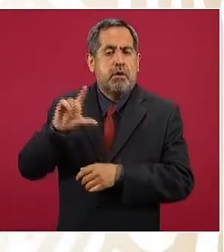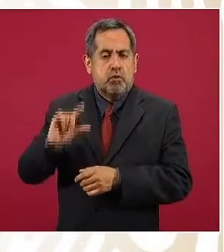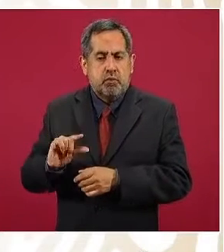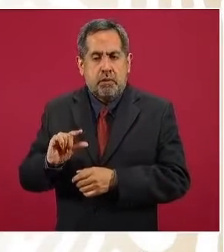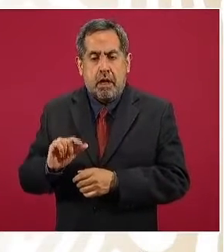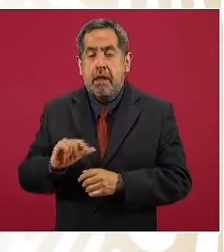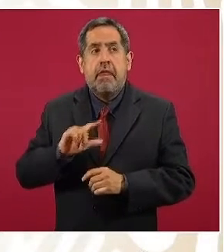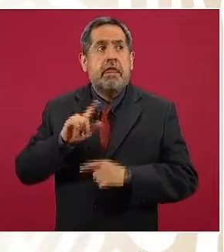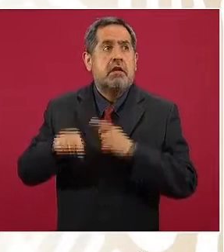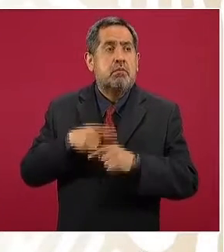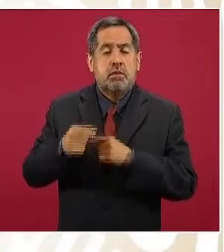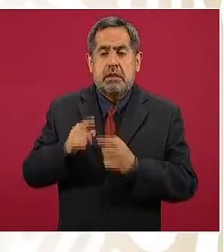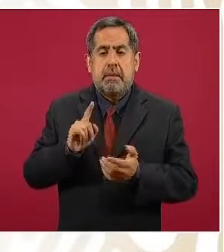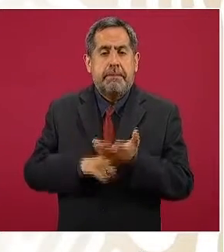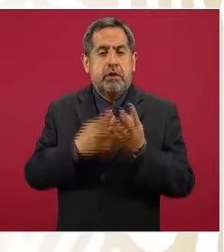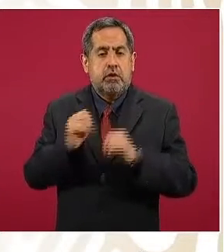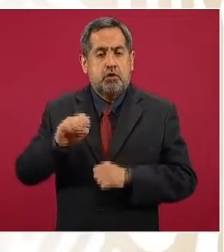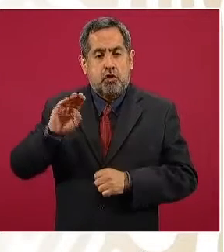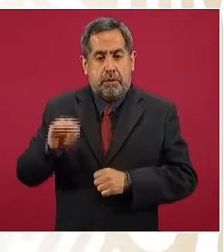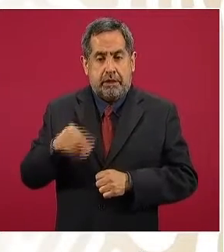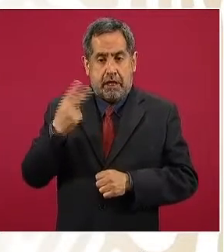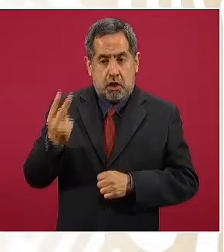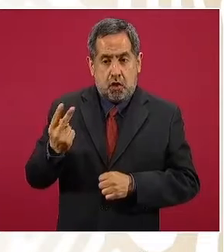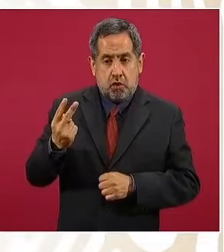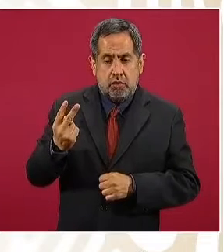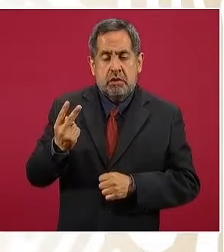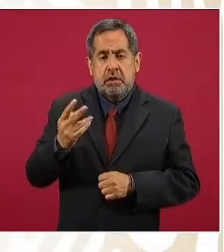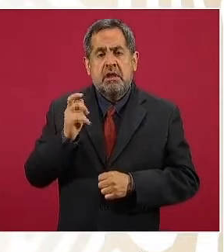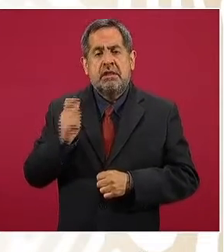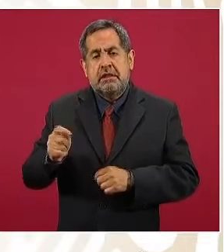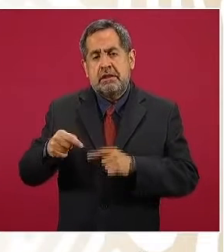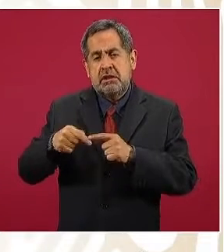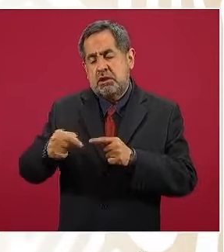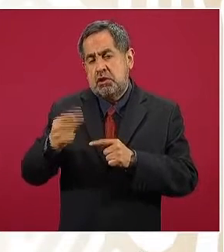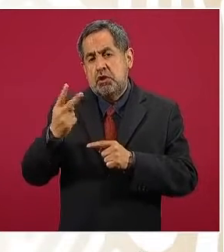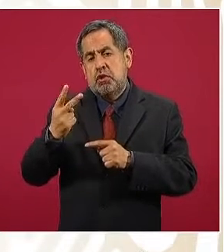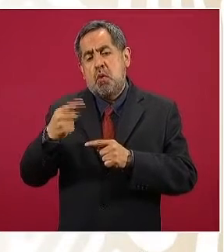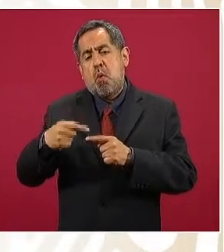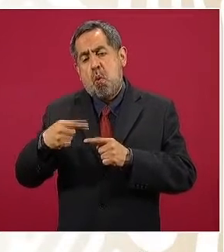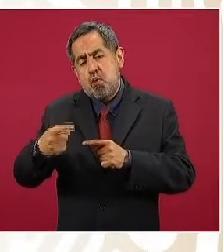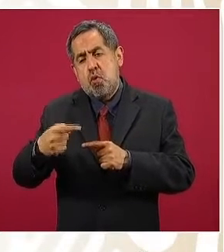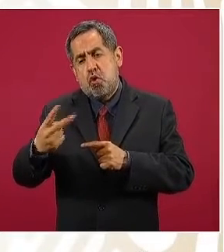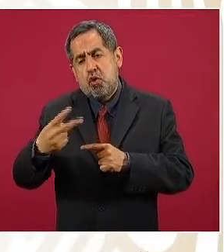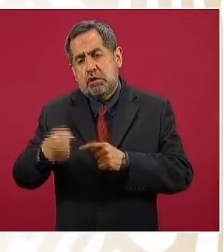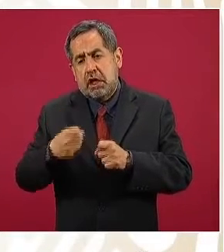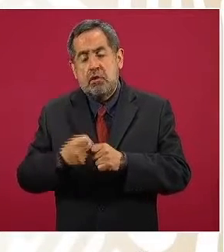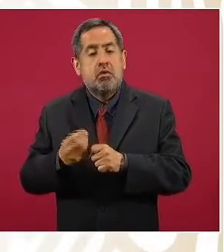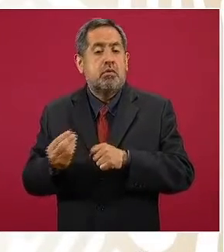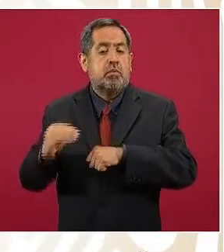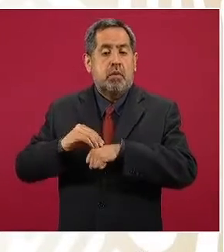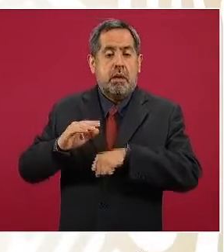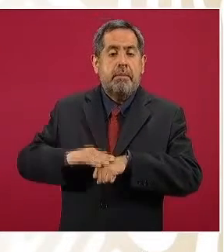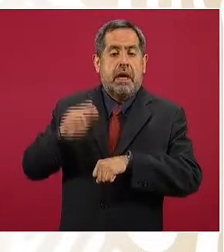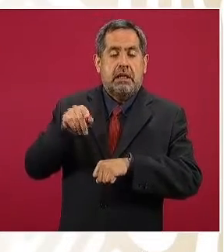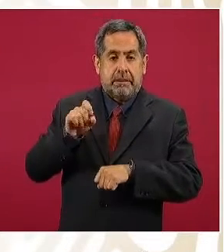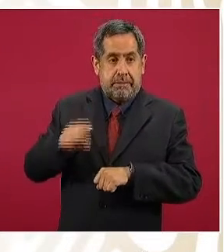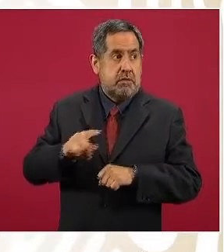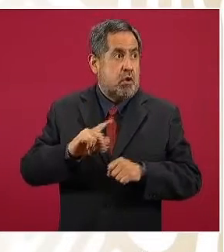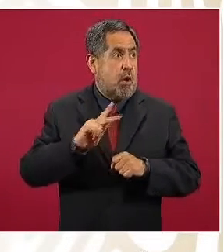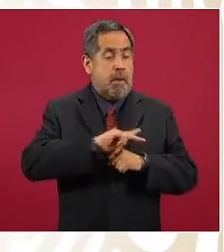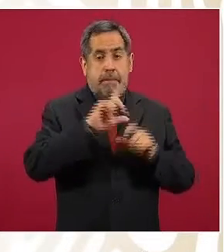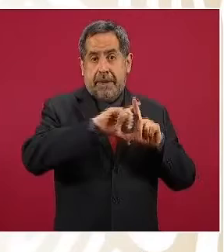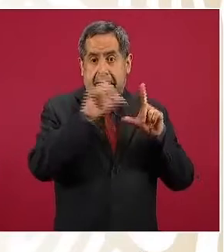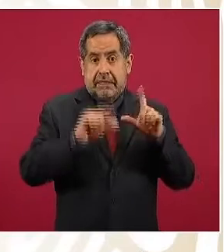en 1992, pero solamente operó por dos años más. Cuando el IVA aumenta nuevamente en el país y sube a